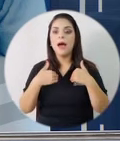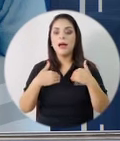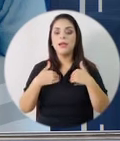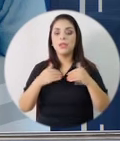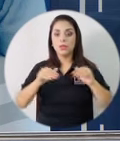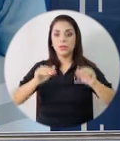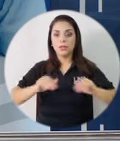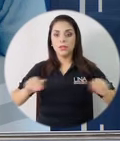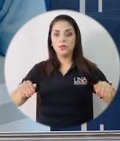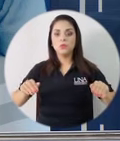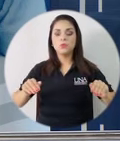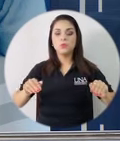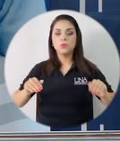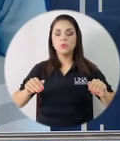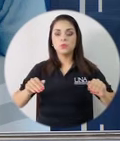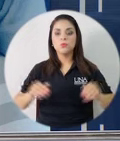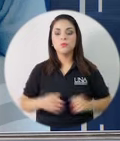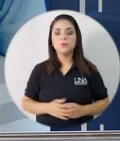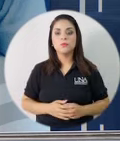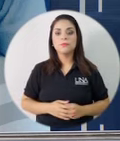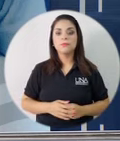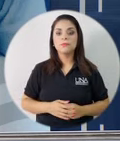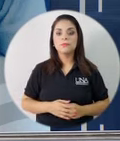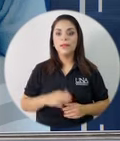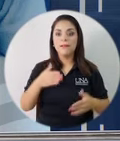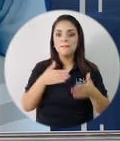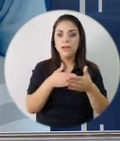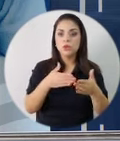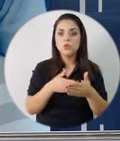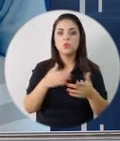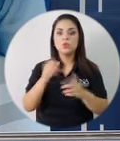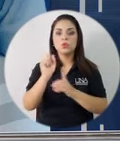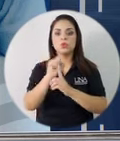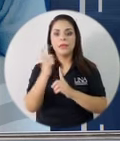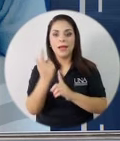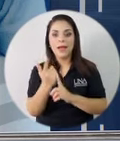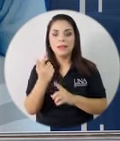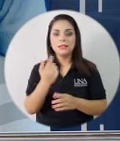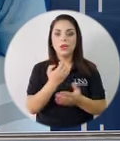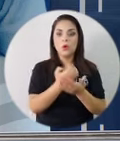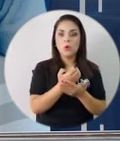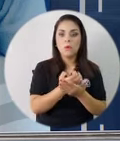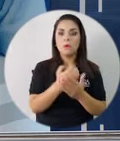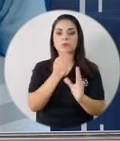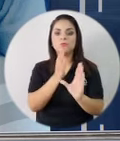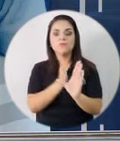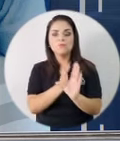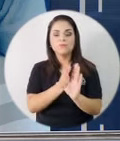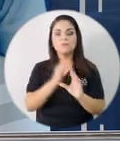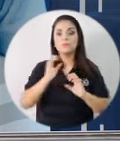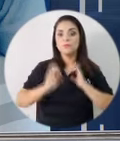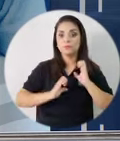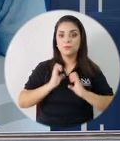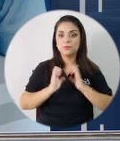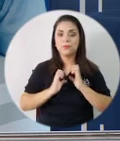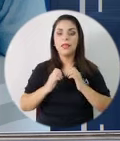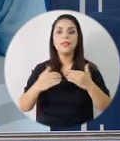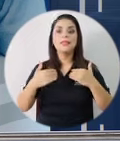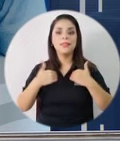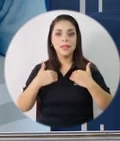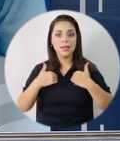niñez, o más bien los efectos sociales, económicos, psicológicos, emocionales, que